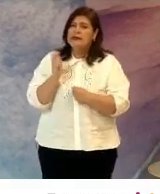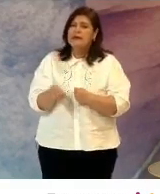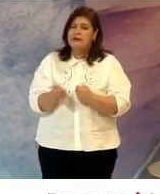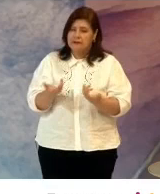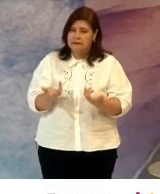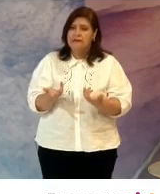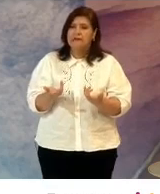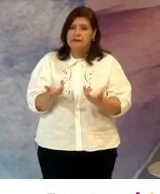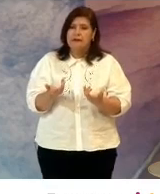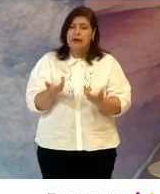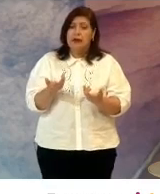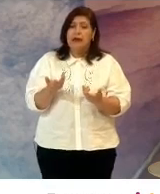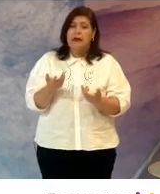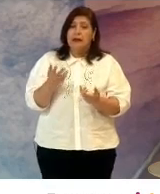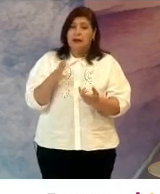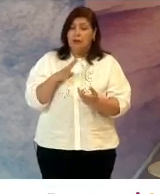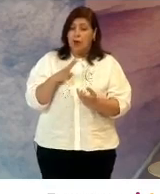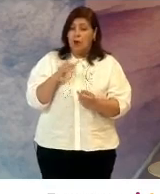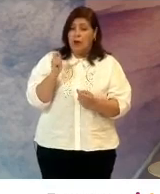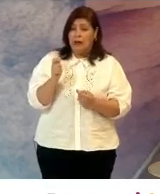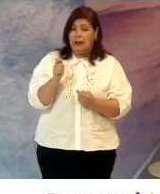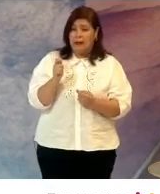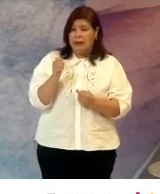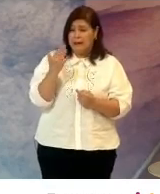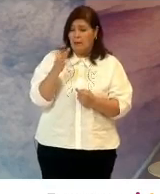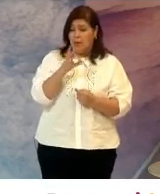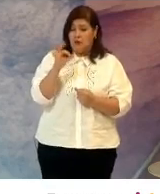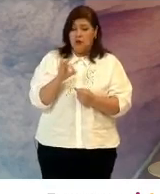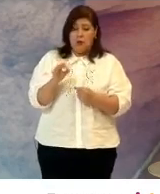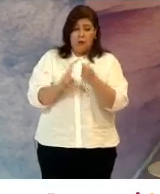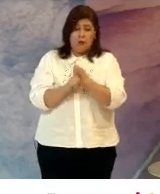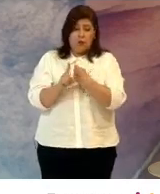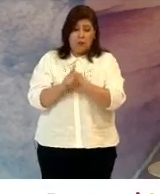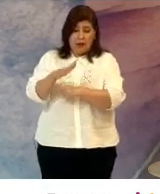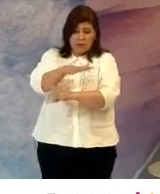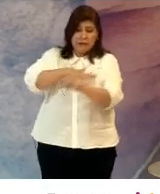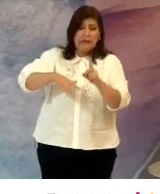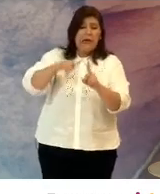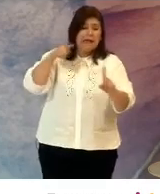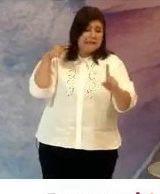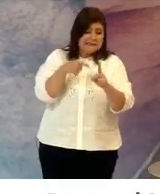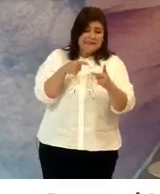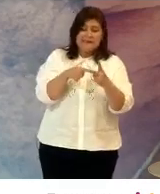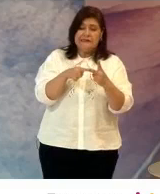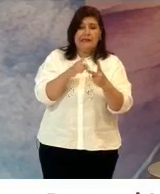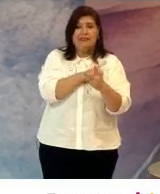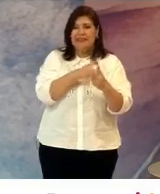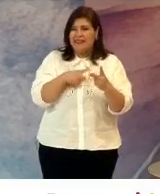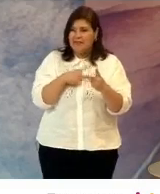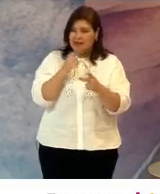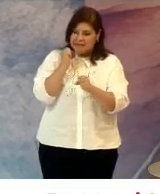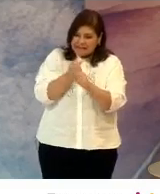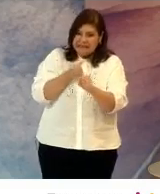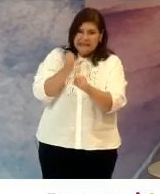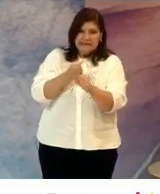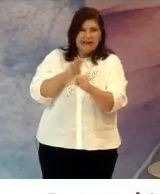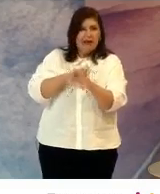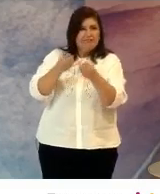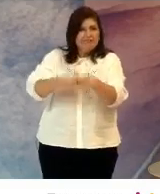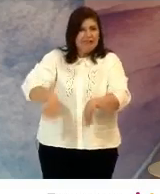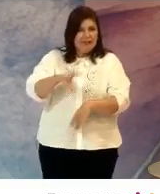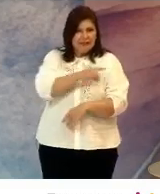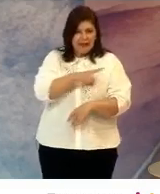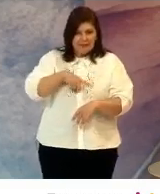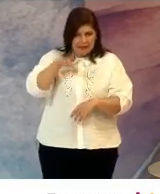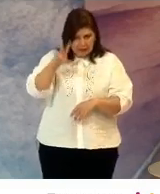es que la mitad de nuestros problemas ambientales vienen de allí, entonces tenemos que hacer menos daños y este es un paso en la